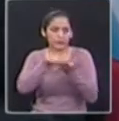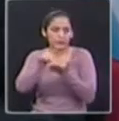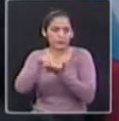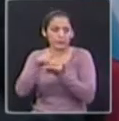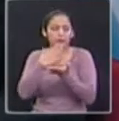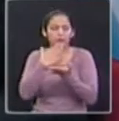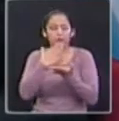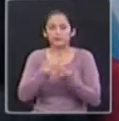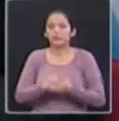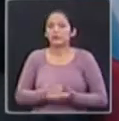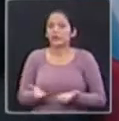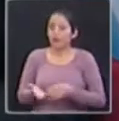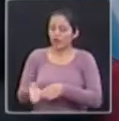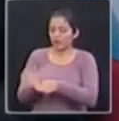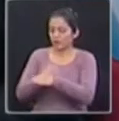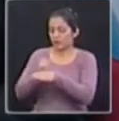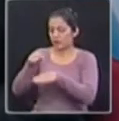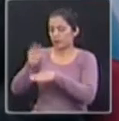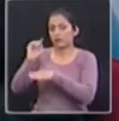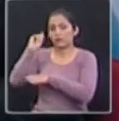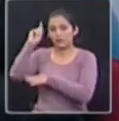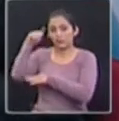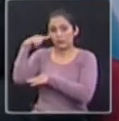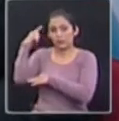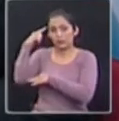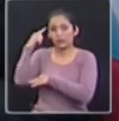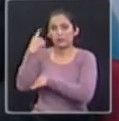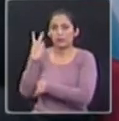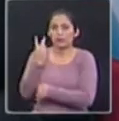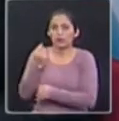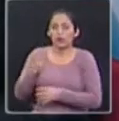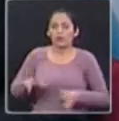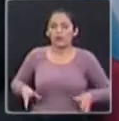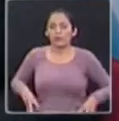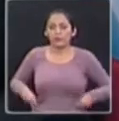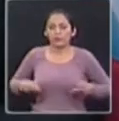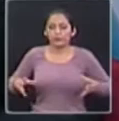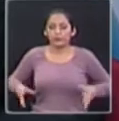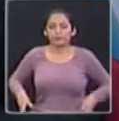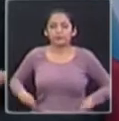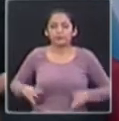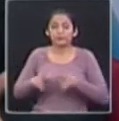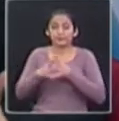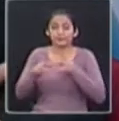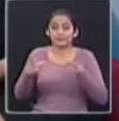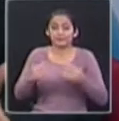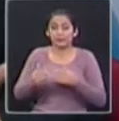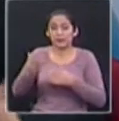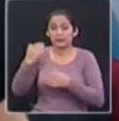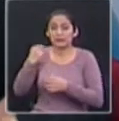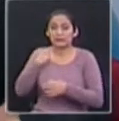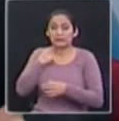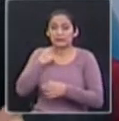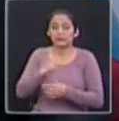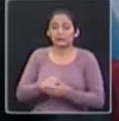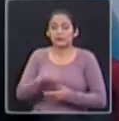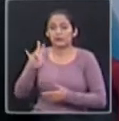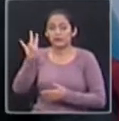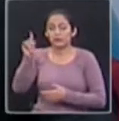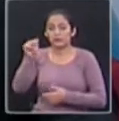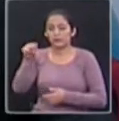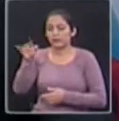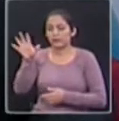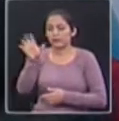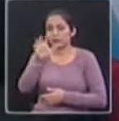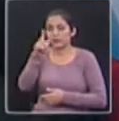de un estado que ha venido gastando mucho en los últimos años en más allá de sus ingresos el año pasado cerró con un déficit de 7.500 millones de dólares